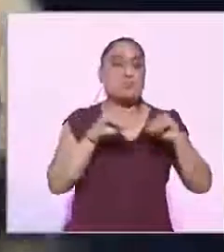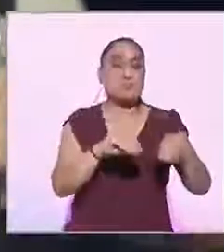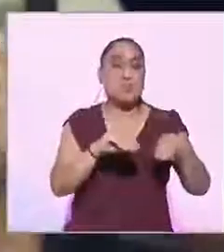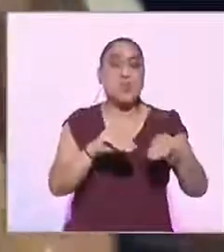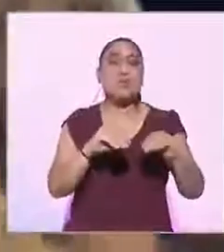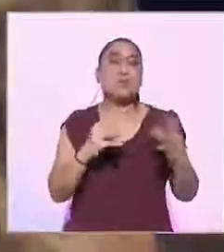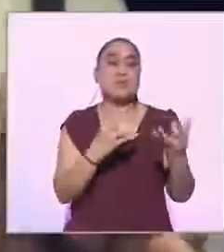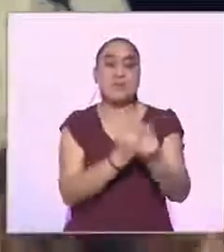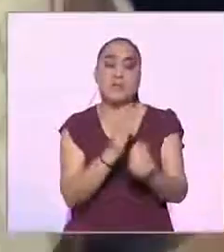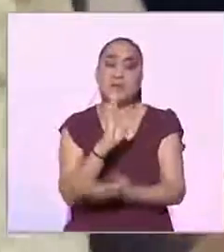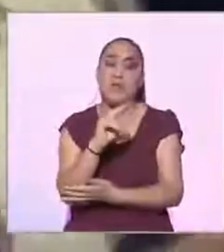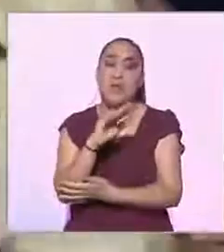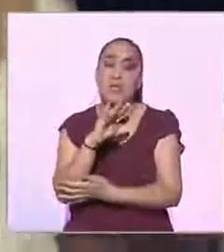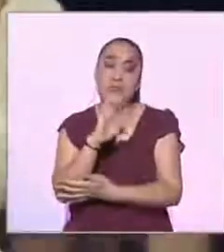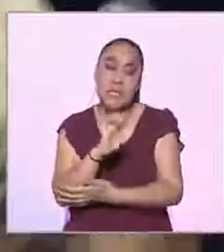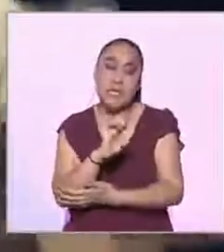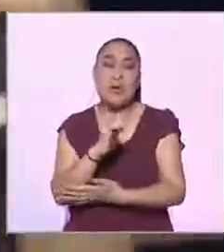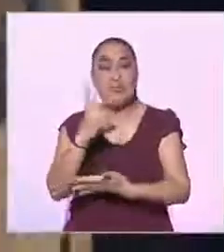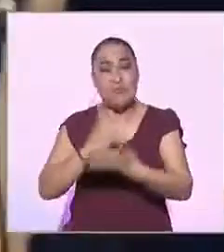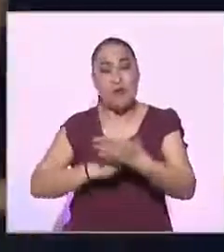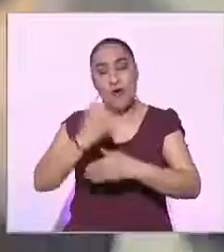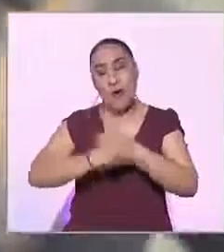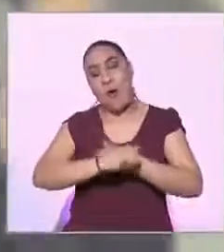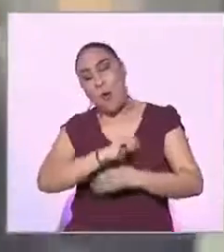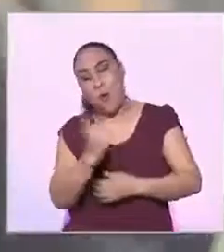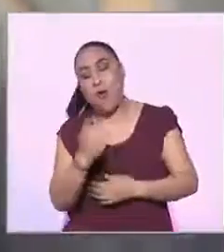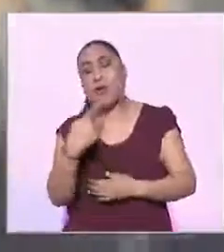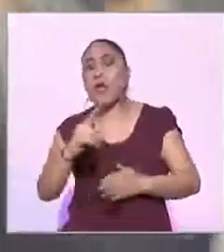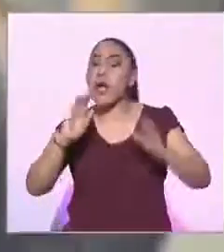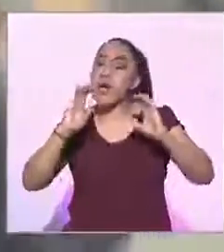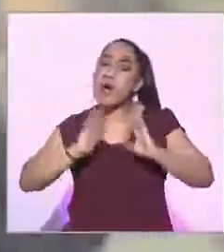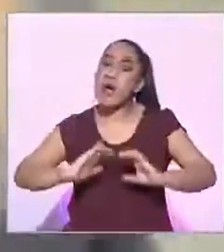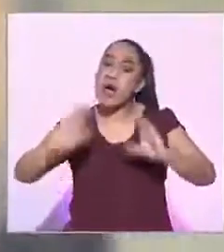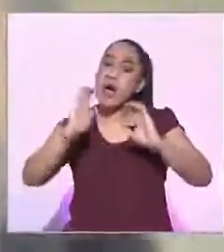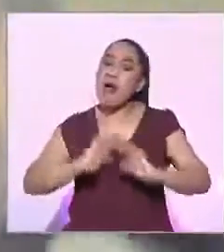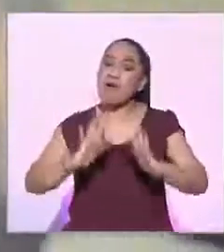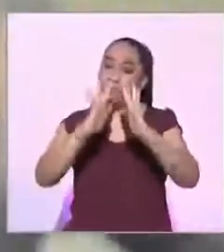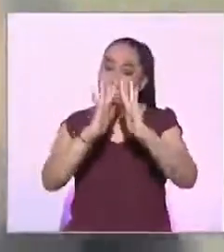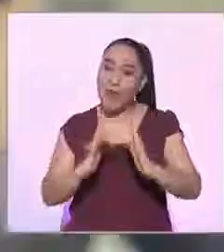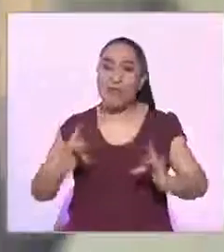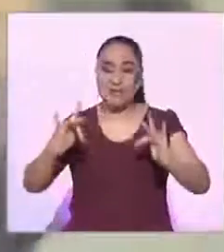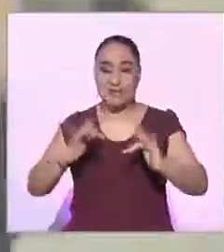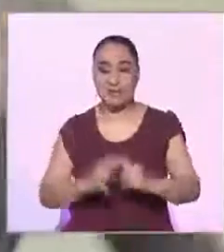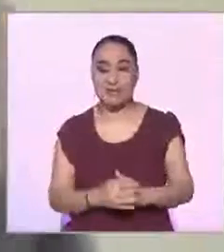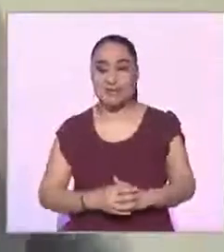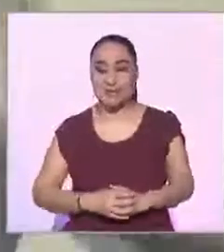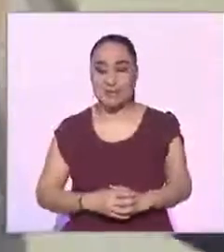junto a Florence Permieu, en otro proyecto, La Canción Francesa.